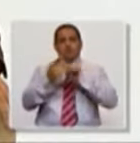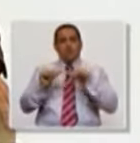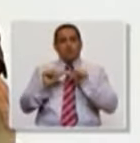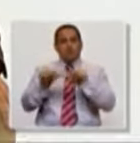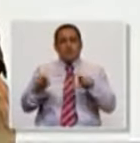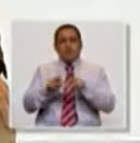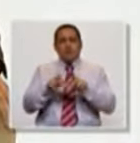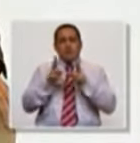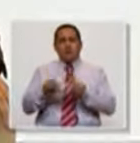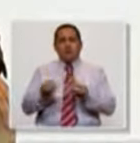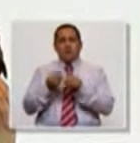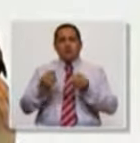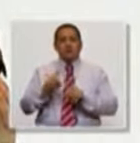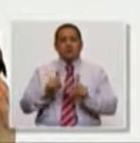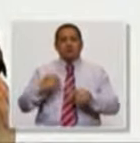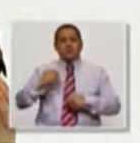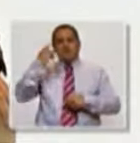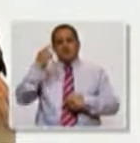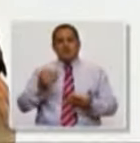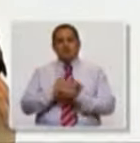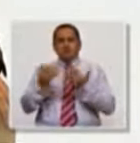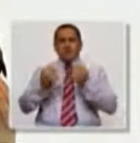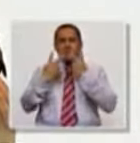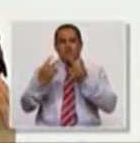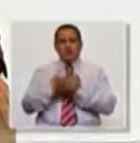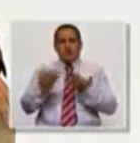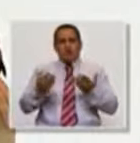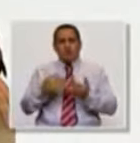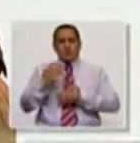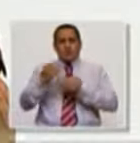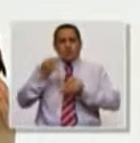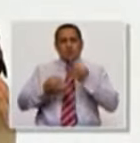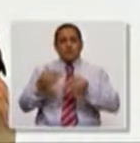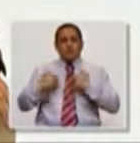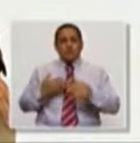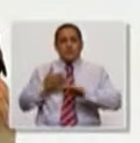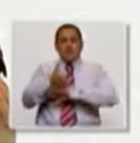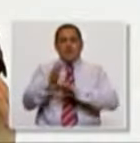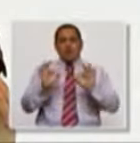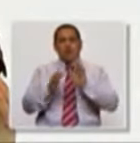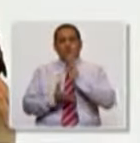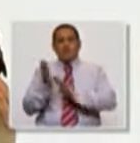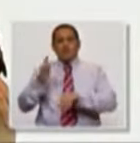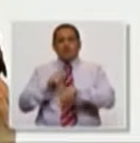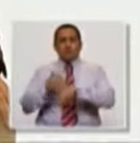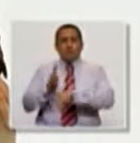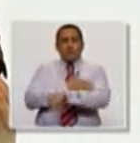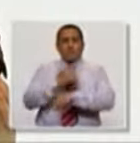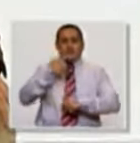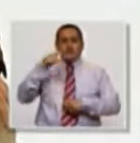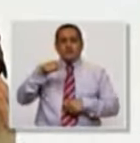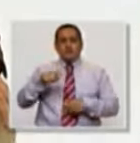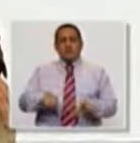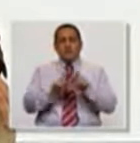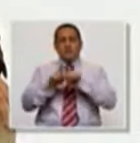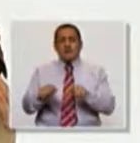permanentes porque no se tiene esta lógica de cuando hay este tipo de demanda, que significa que yo pueda entrar y salir en un momento determinado, ¿no? Y